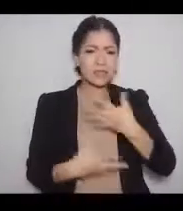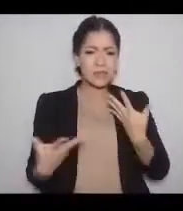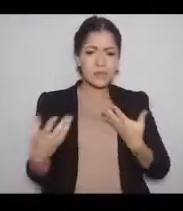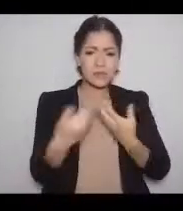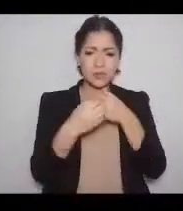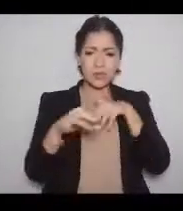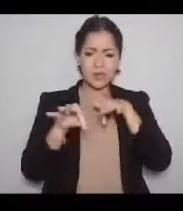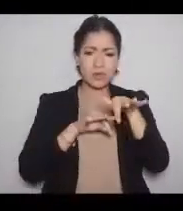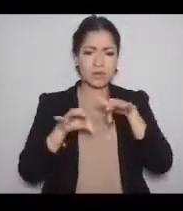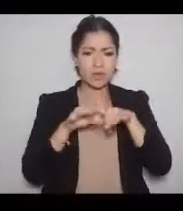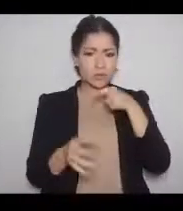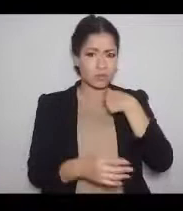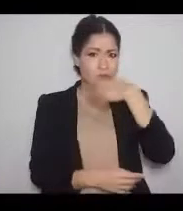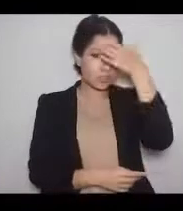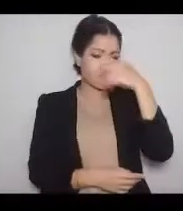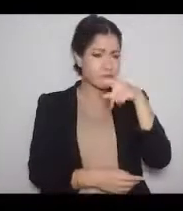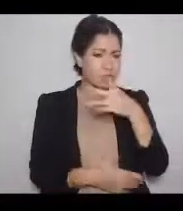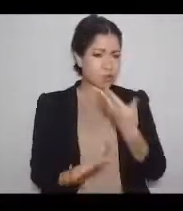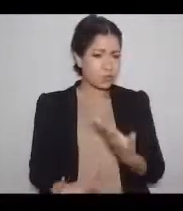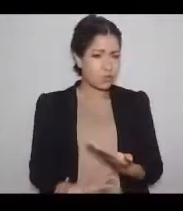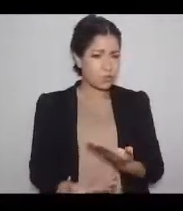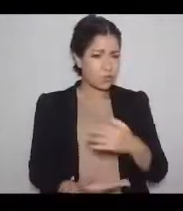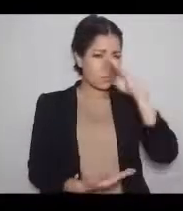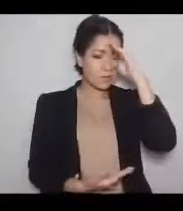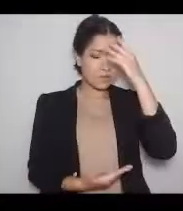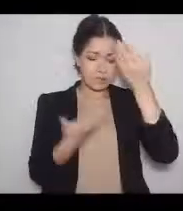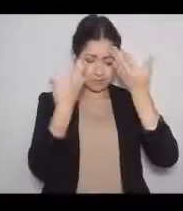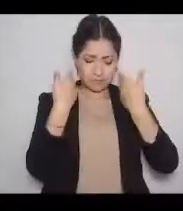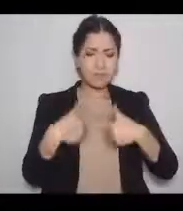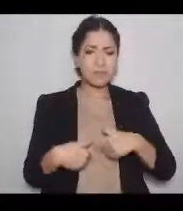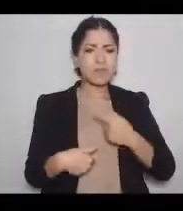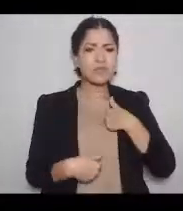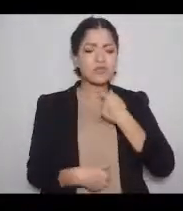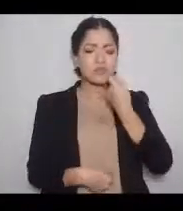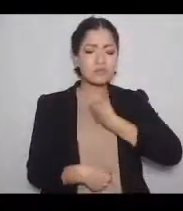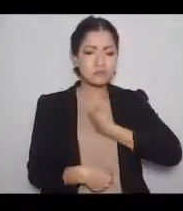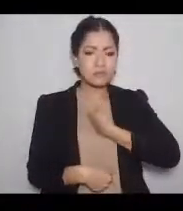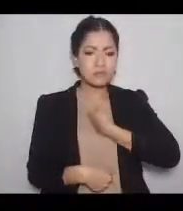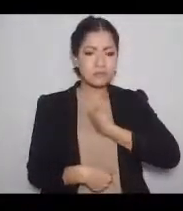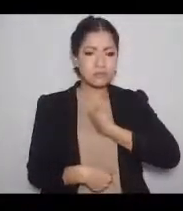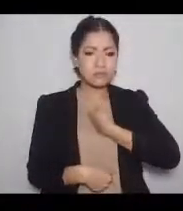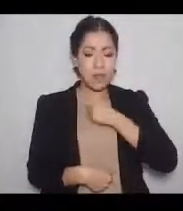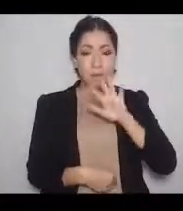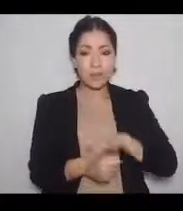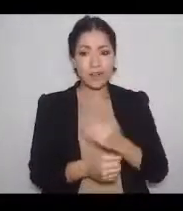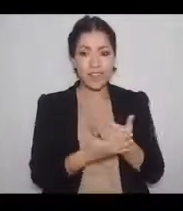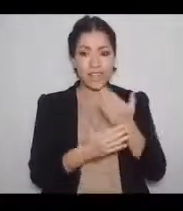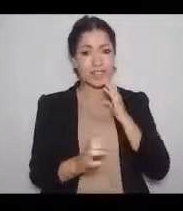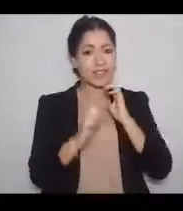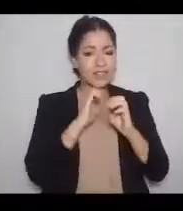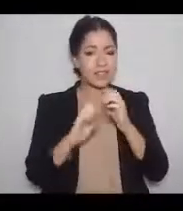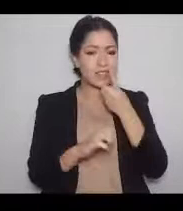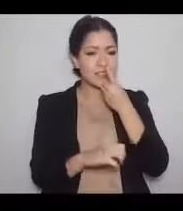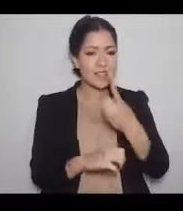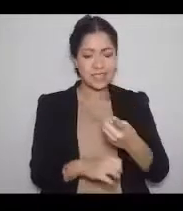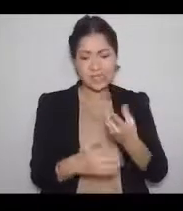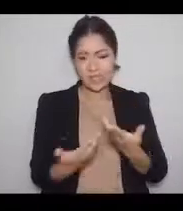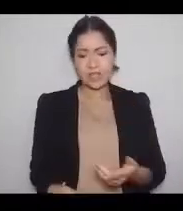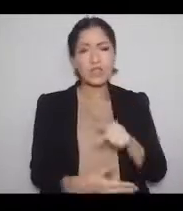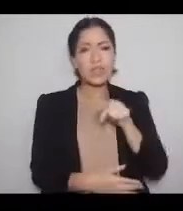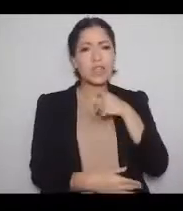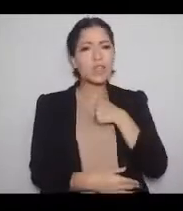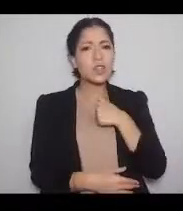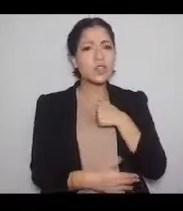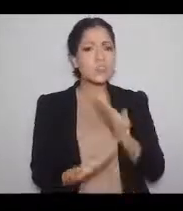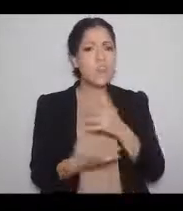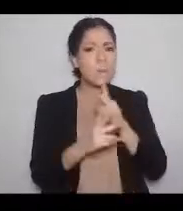mí. Te entrevistaron en la cuarta pared y dijiste que yo era perfecto para el papel del